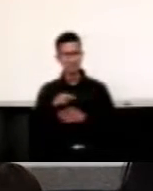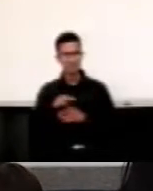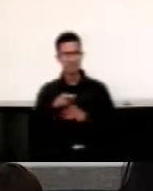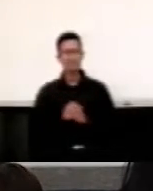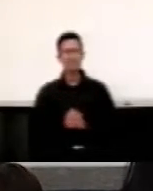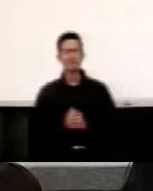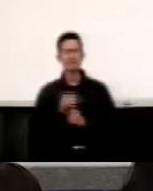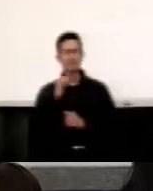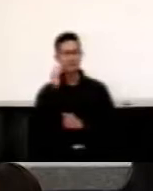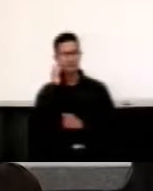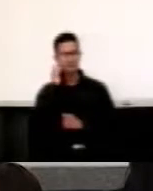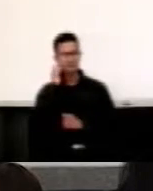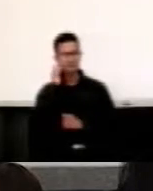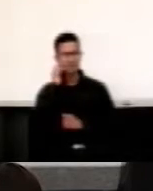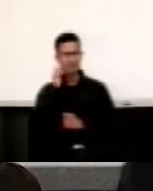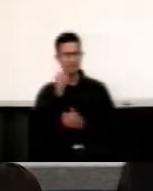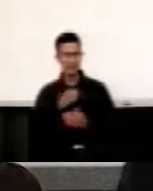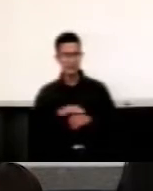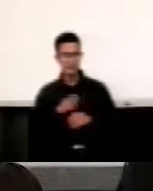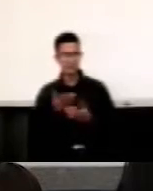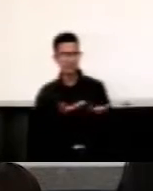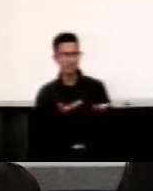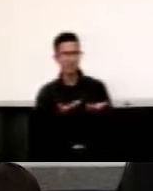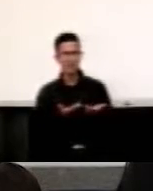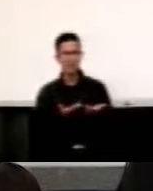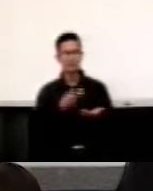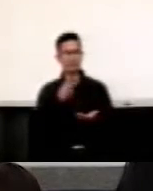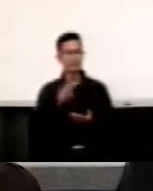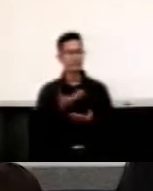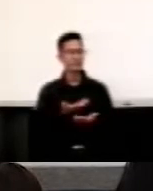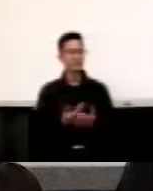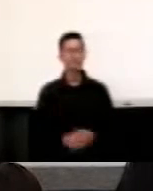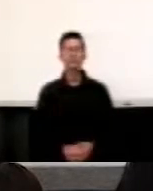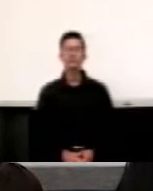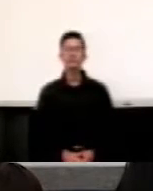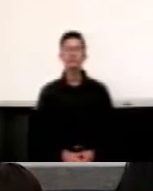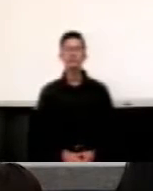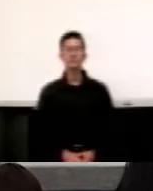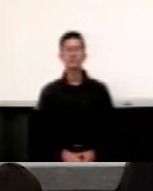más, cedo el uso de la voz al doctor Barrientos del Monte.